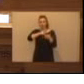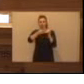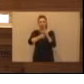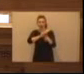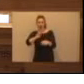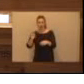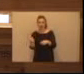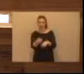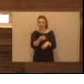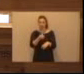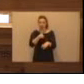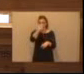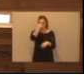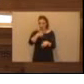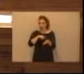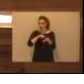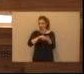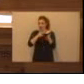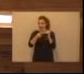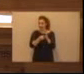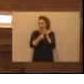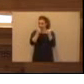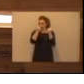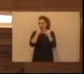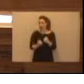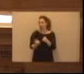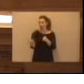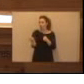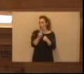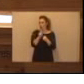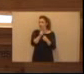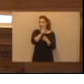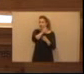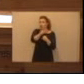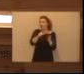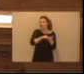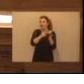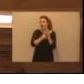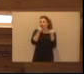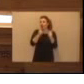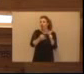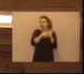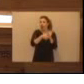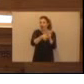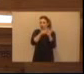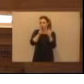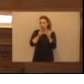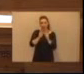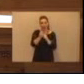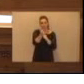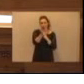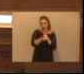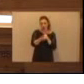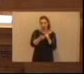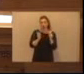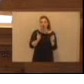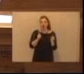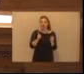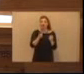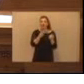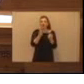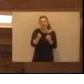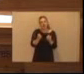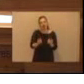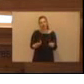Por lo menos yo no soy técnica en la materia y hay muy pocos técnicos en esta materia. Y solo nos faltaría ir a